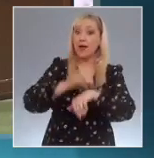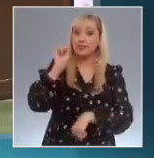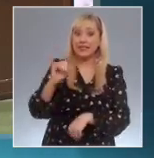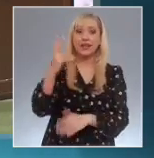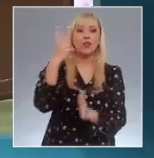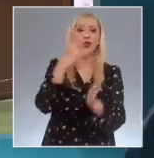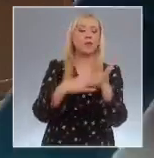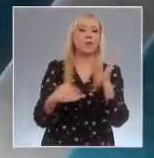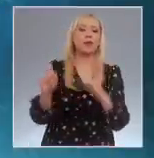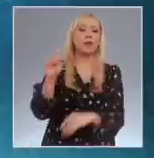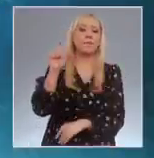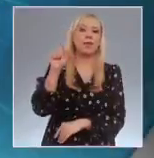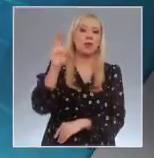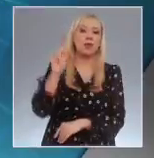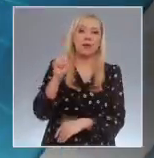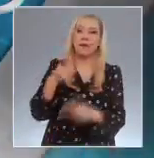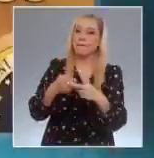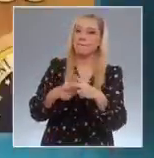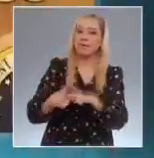15 años.